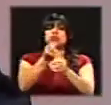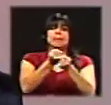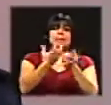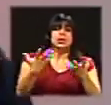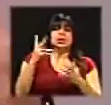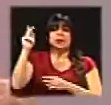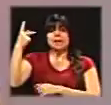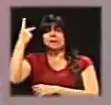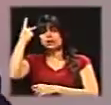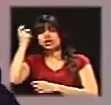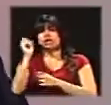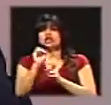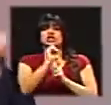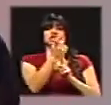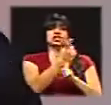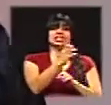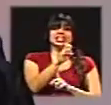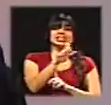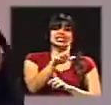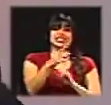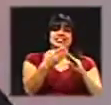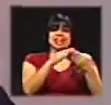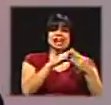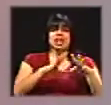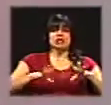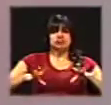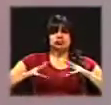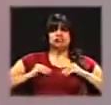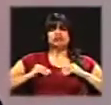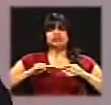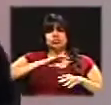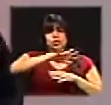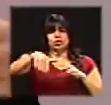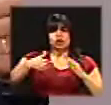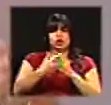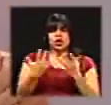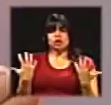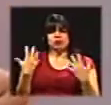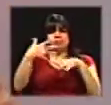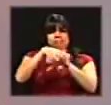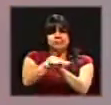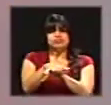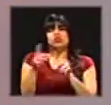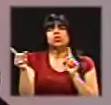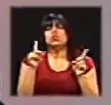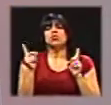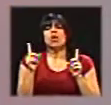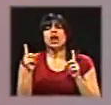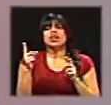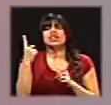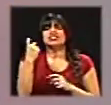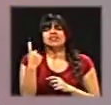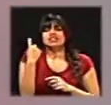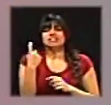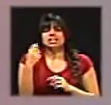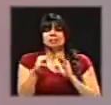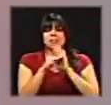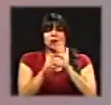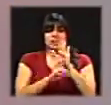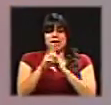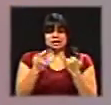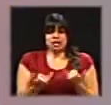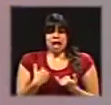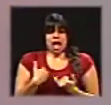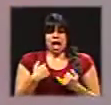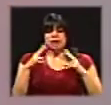sector político, la sociedad civil, asumamos como un todo integralmente cuáles son las deficiencias del modelo de desarrollo que tenemos, hasta tanto